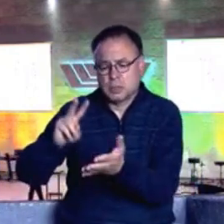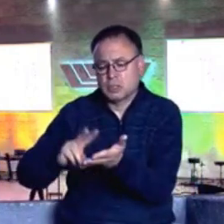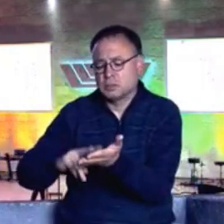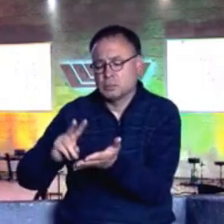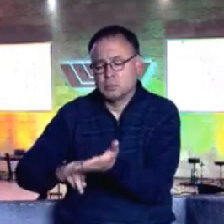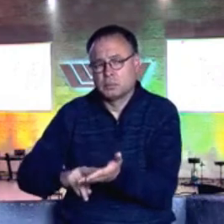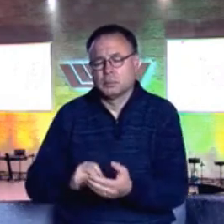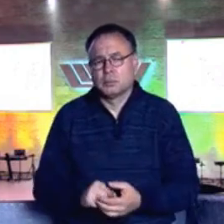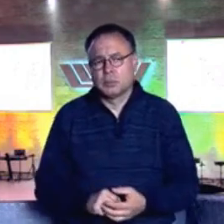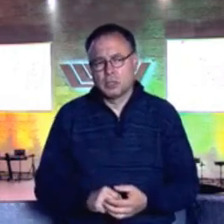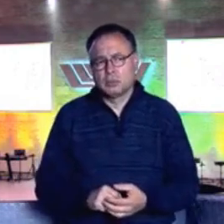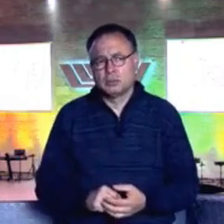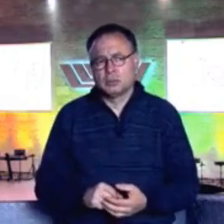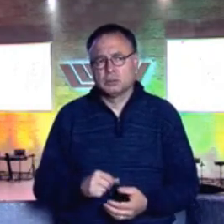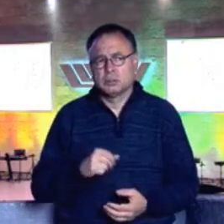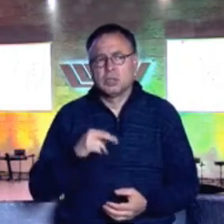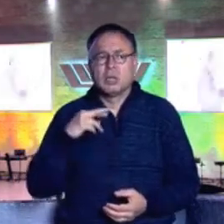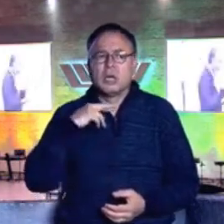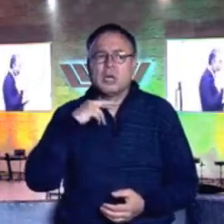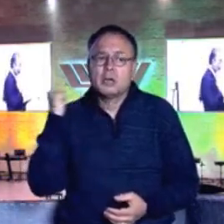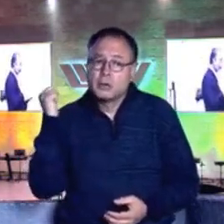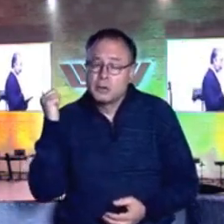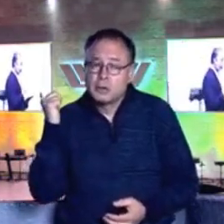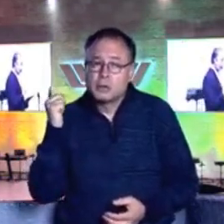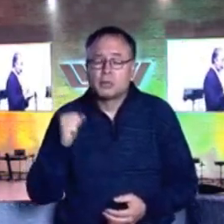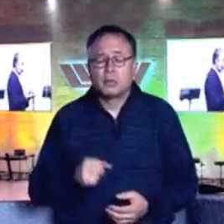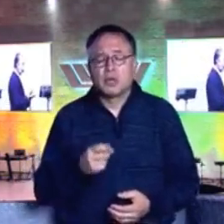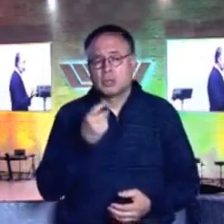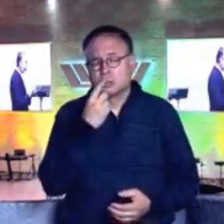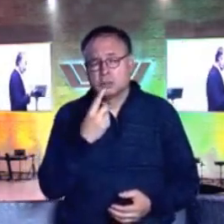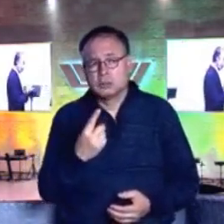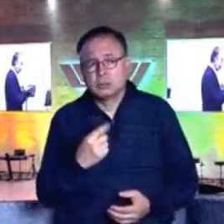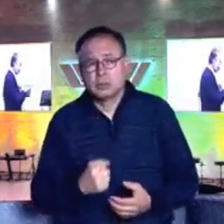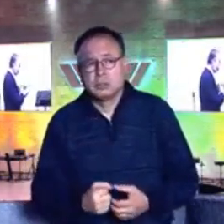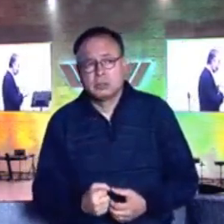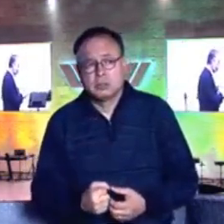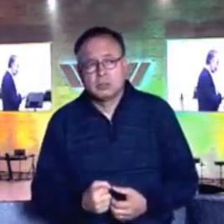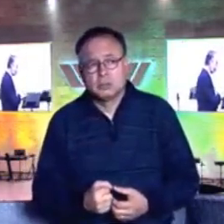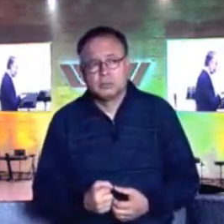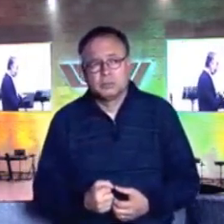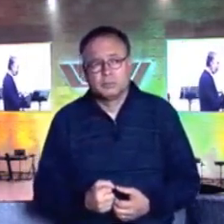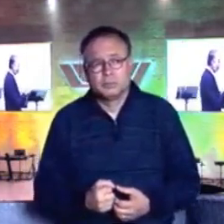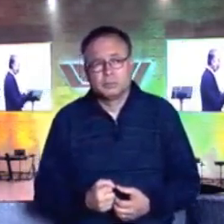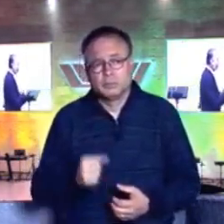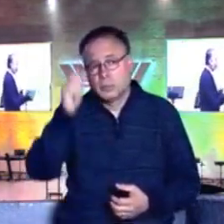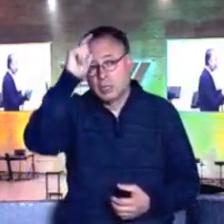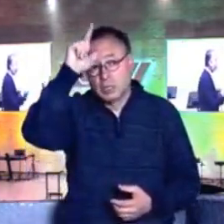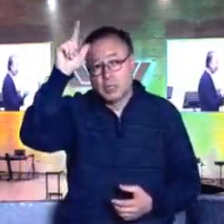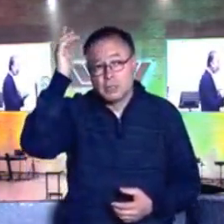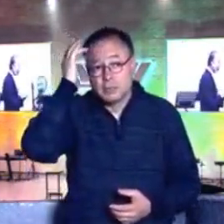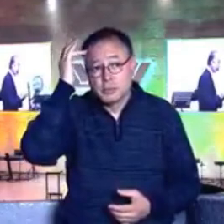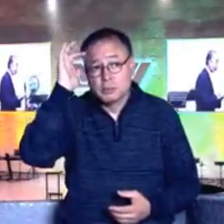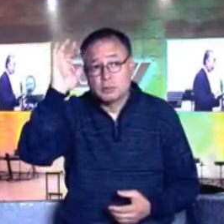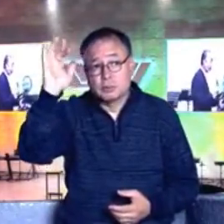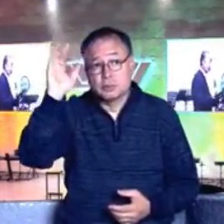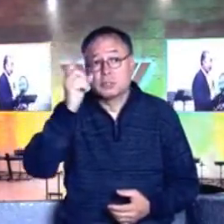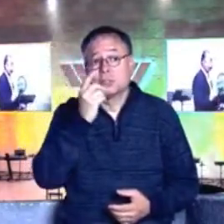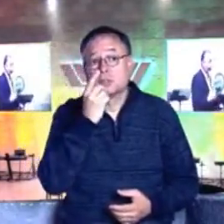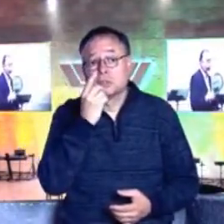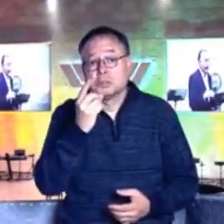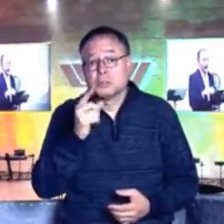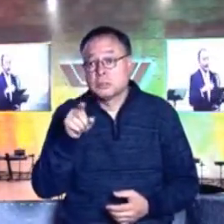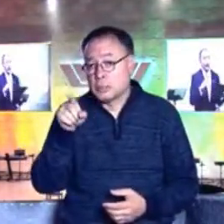capítulo 8 versículo 32 ahora vamos a ver qué dice el espíritu santo respecto de ti y de